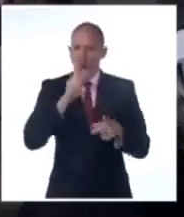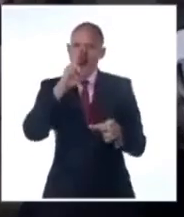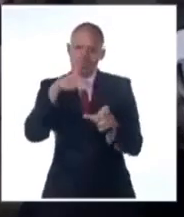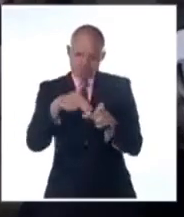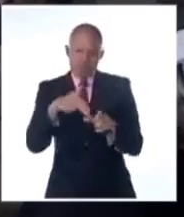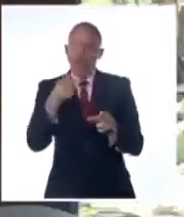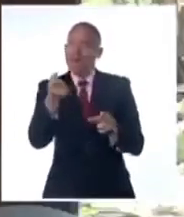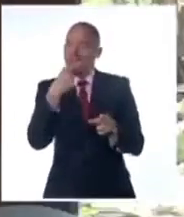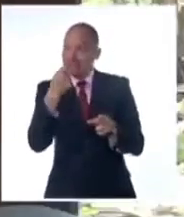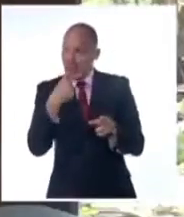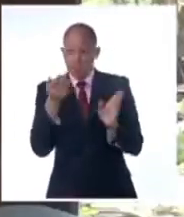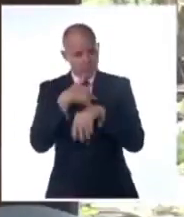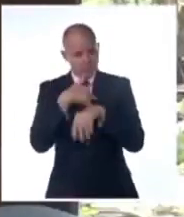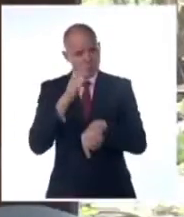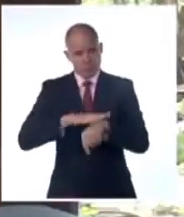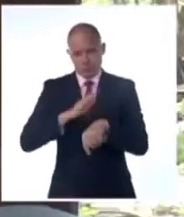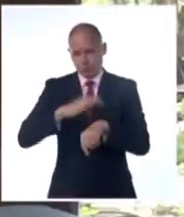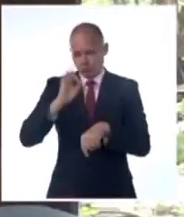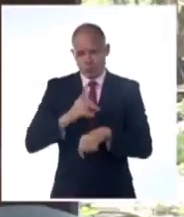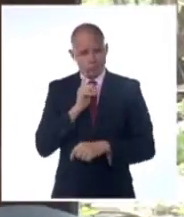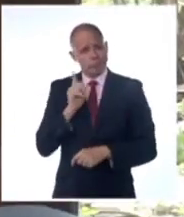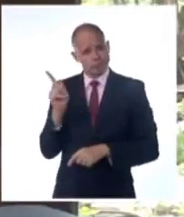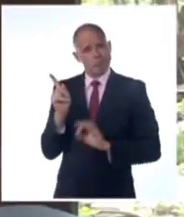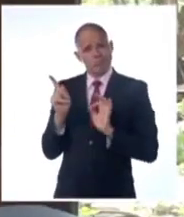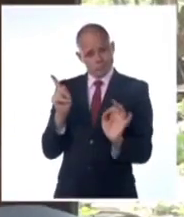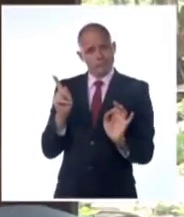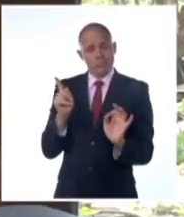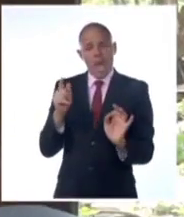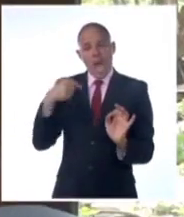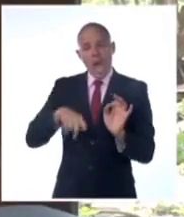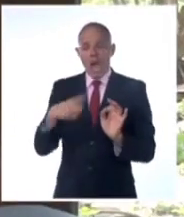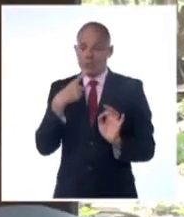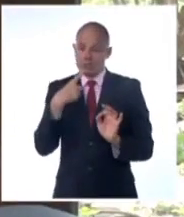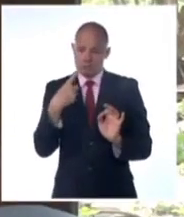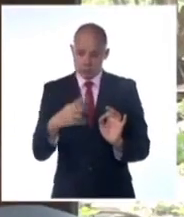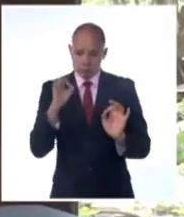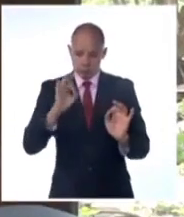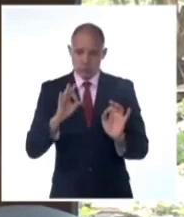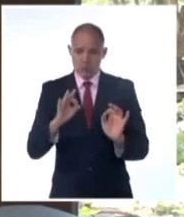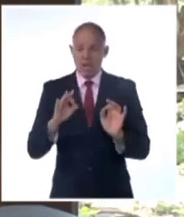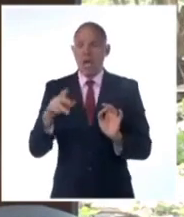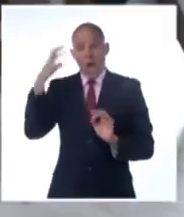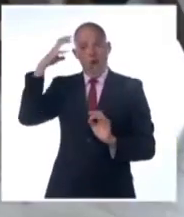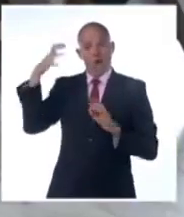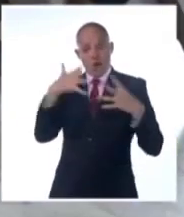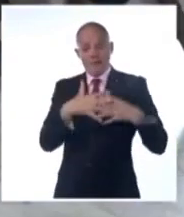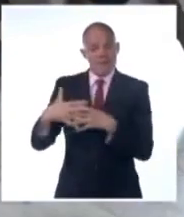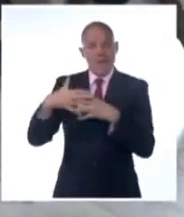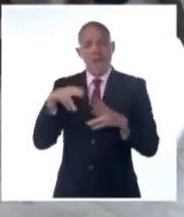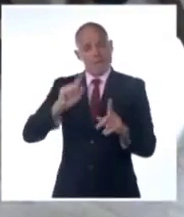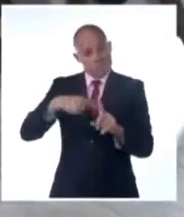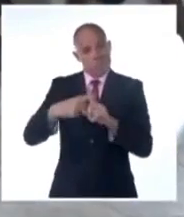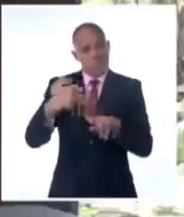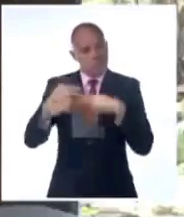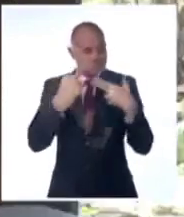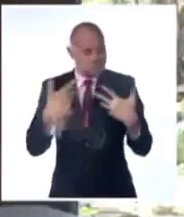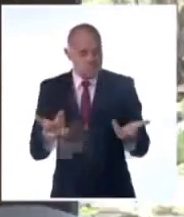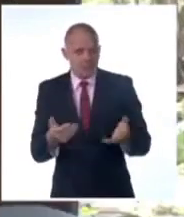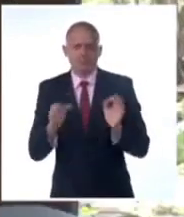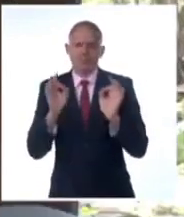y medicamentos. En medio de todo ello, expresó el mandatario, el gobierno estadounidense incluyó a Cuba en la lista de países